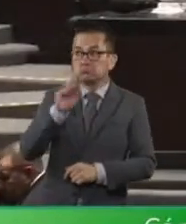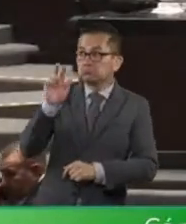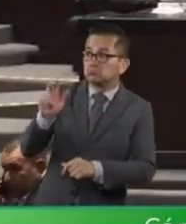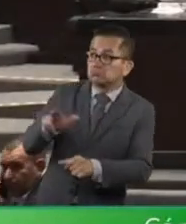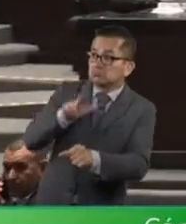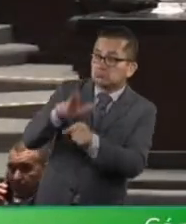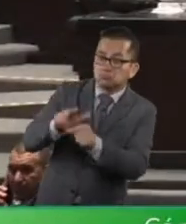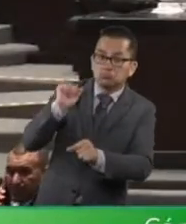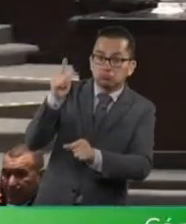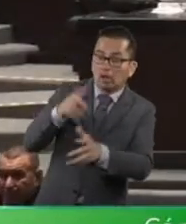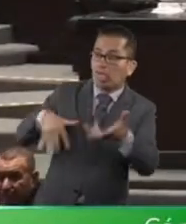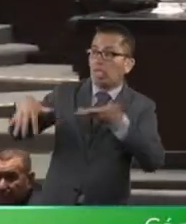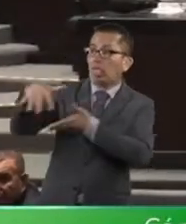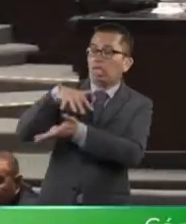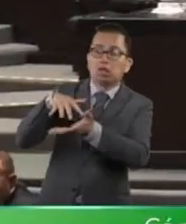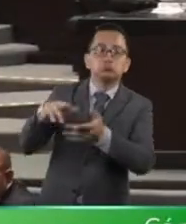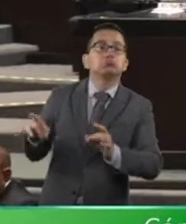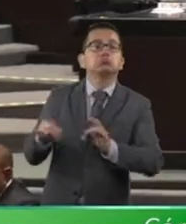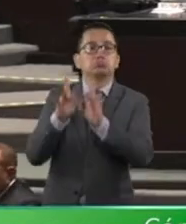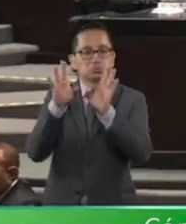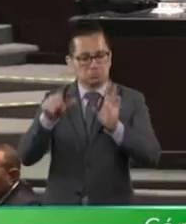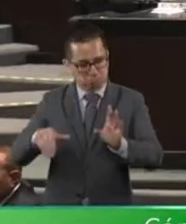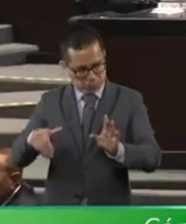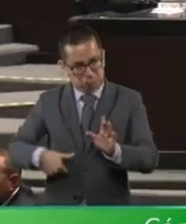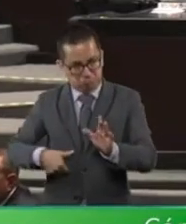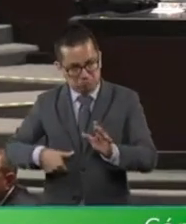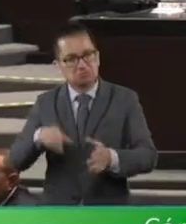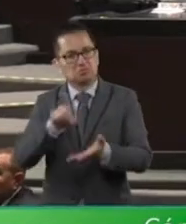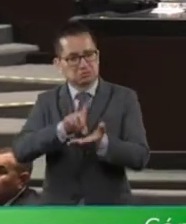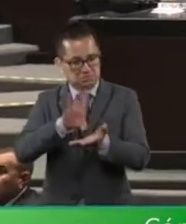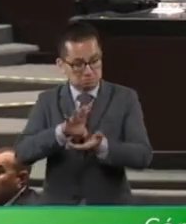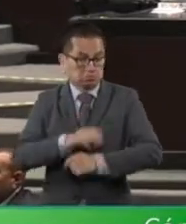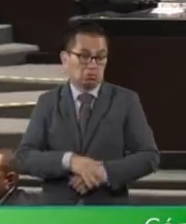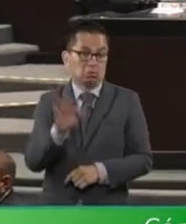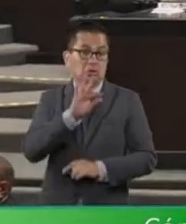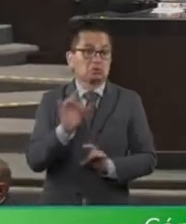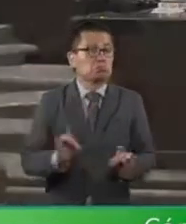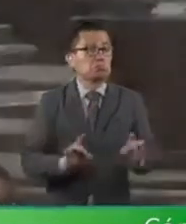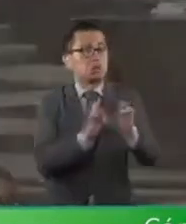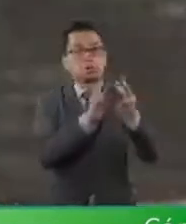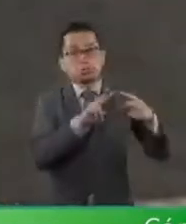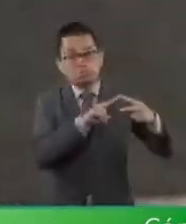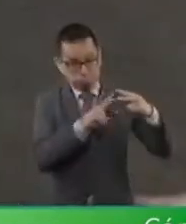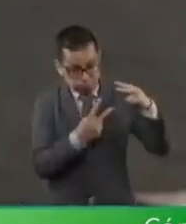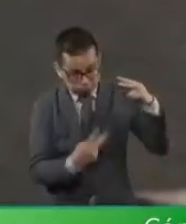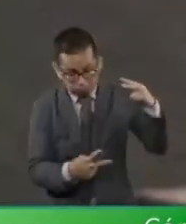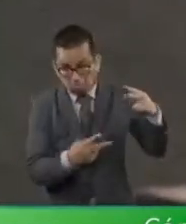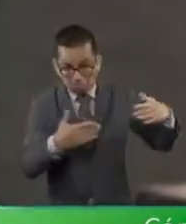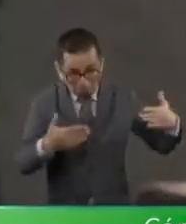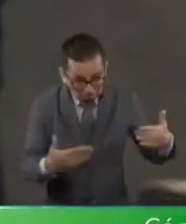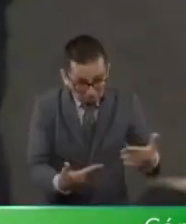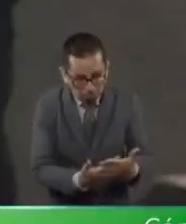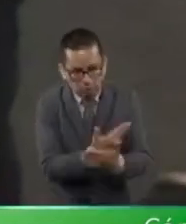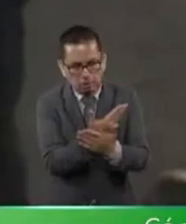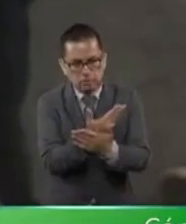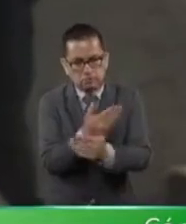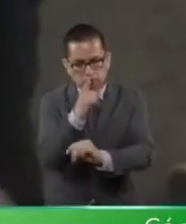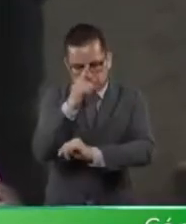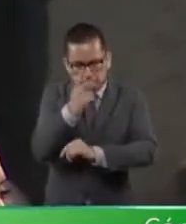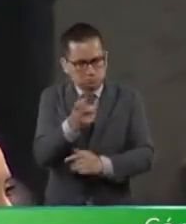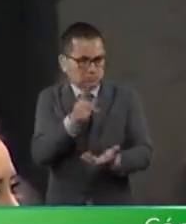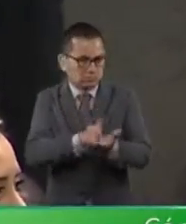natural, se da simple y sencillamente por la genética que se combina al nacer una persona que,